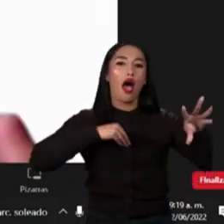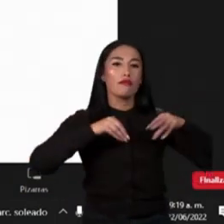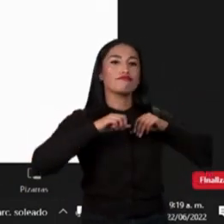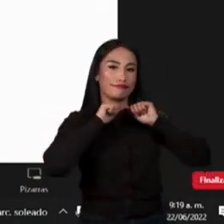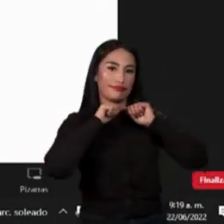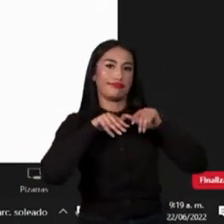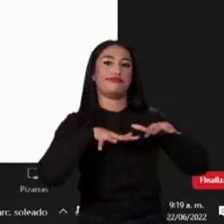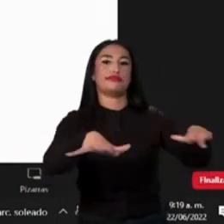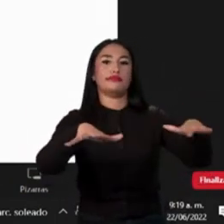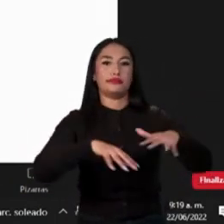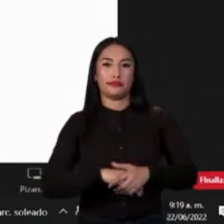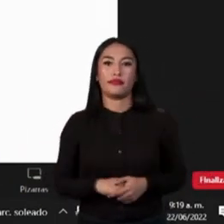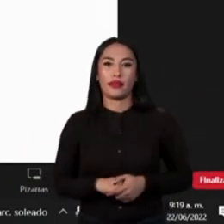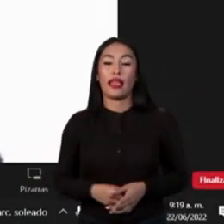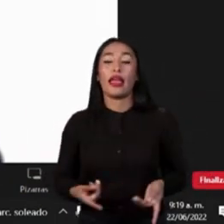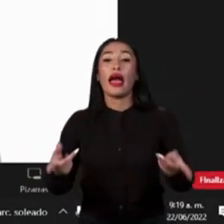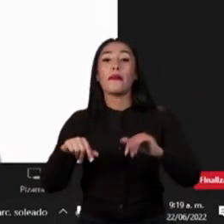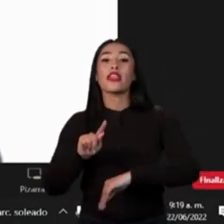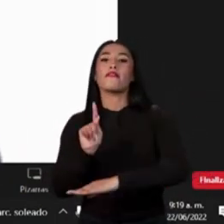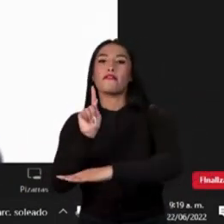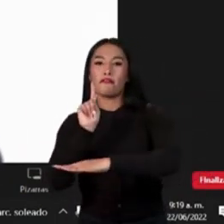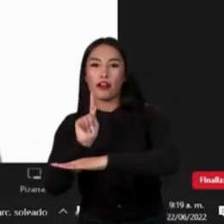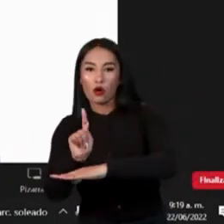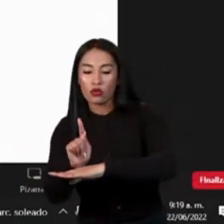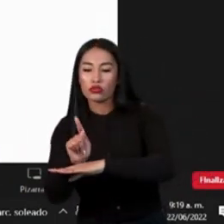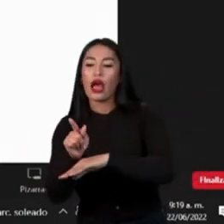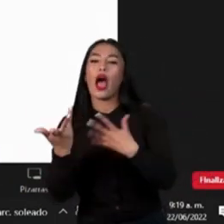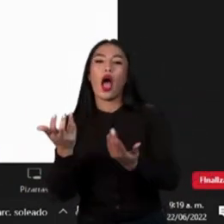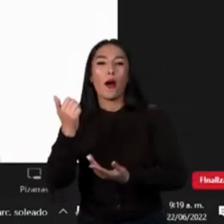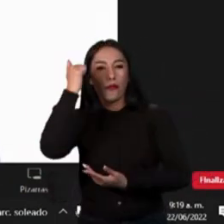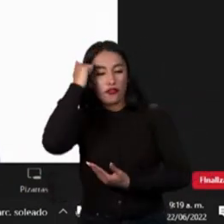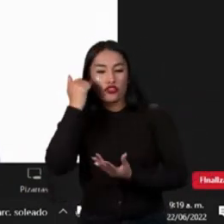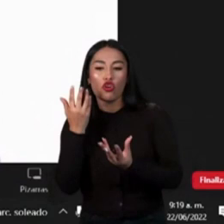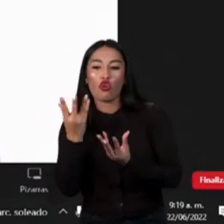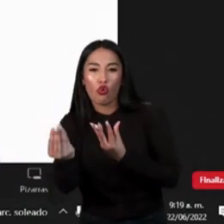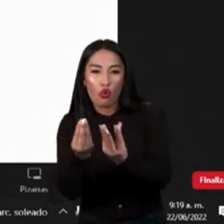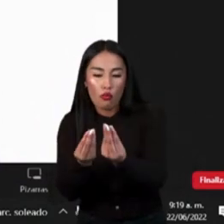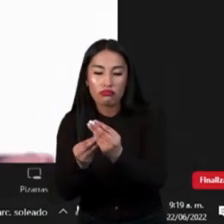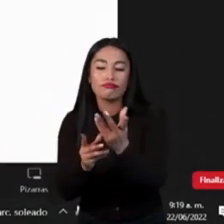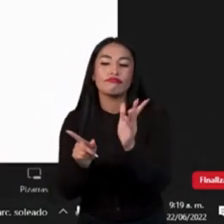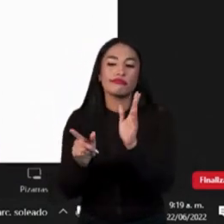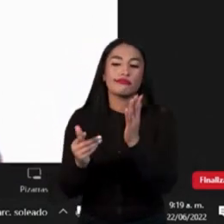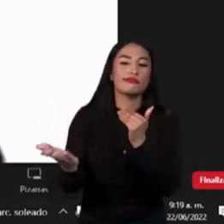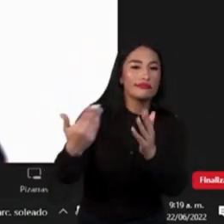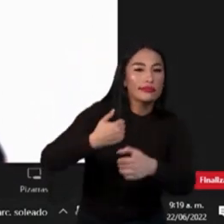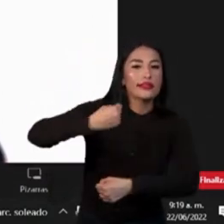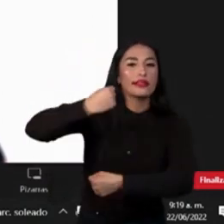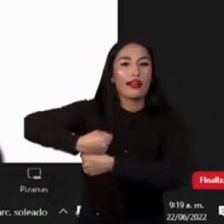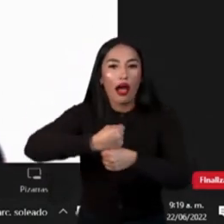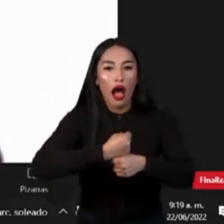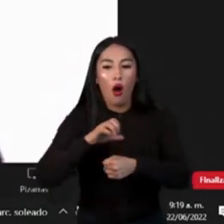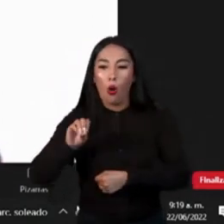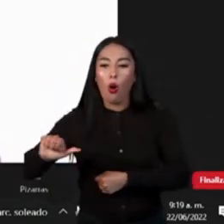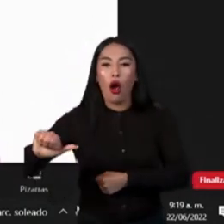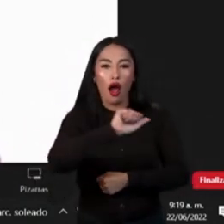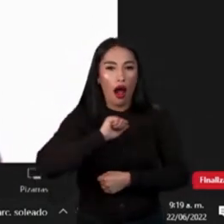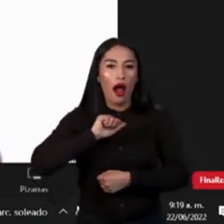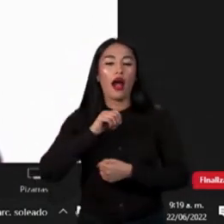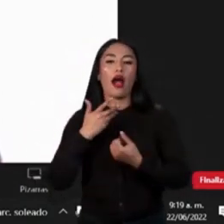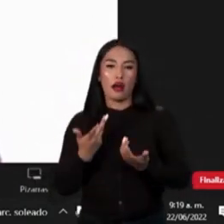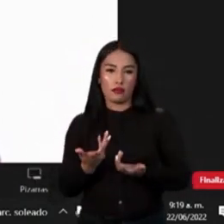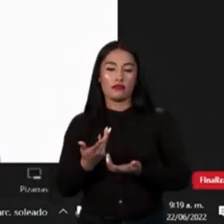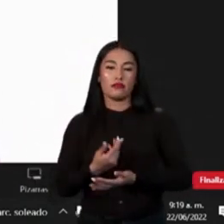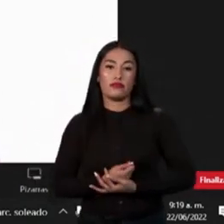los miembros de la facultad, con los profesores, con el cuerpo docente, de manera que profesores y profesoras, de manera que